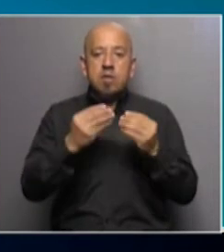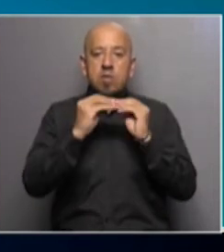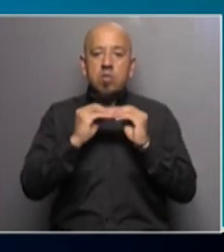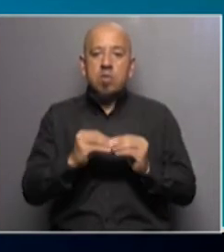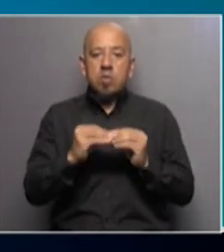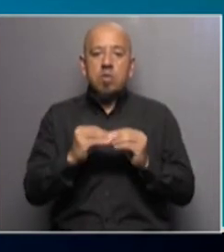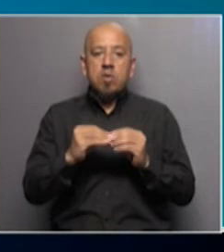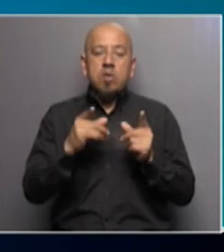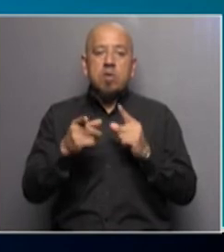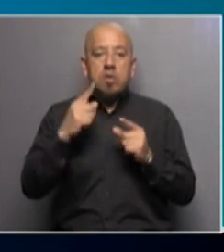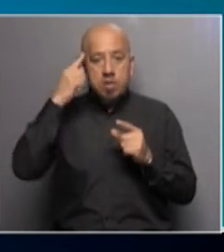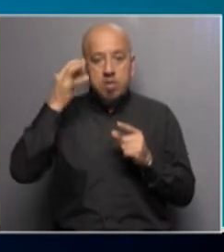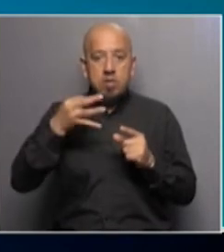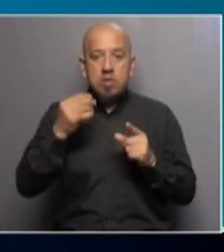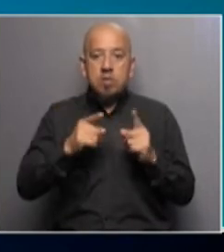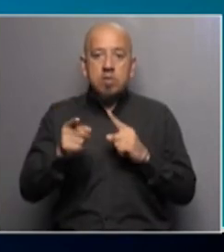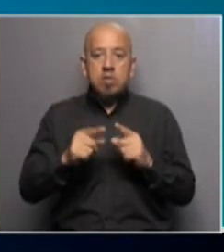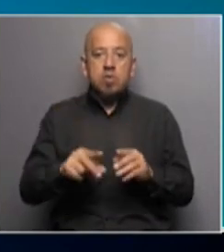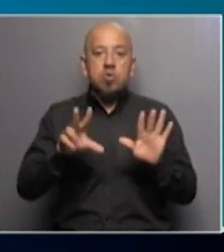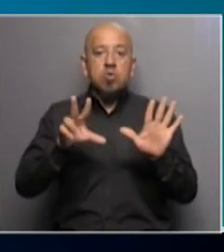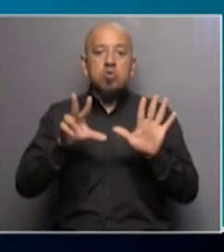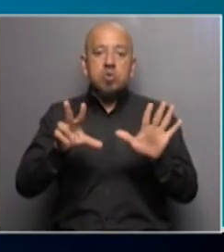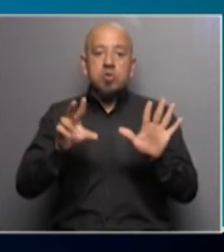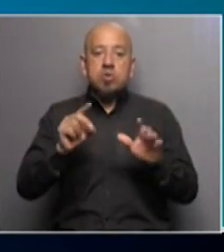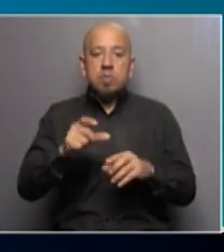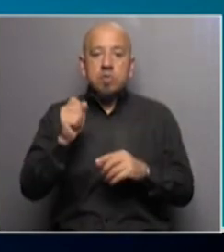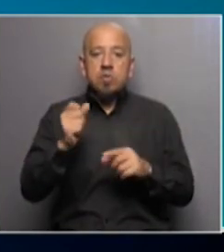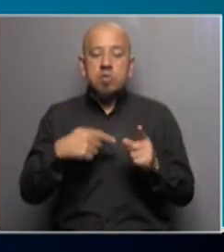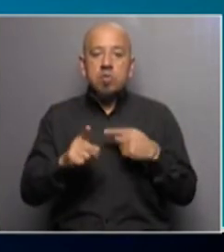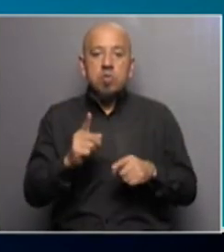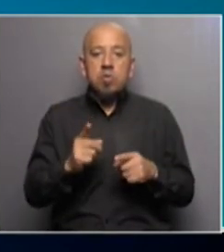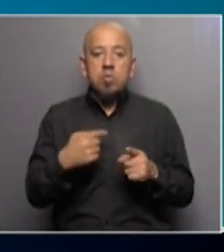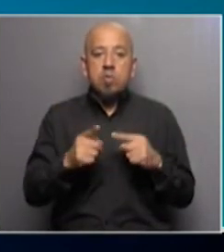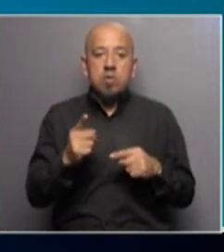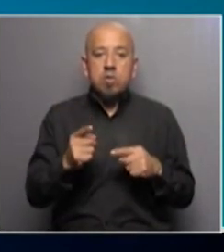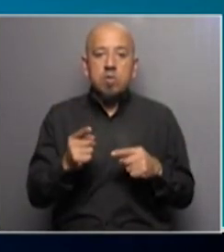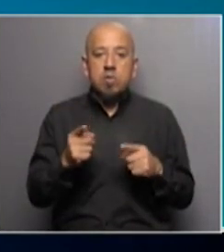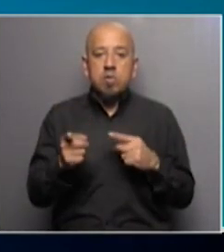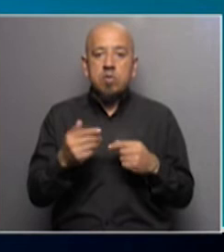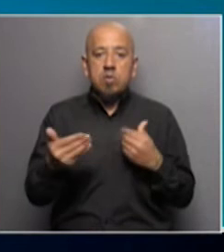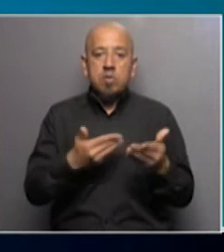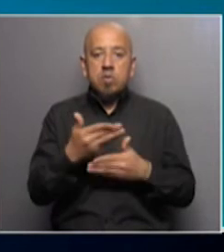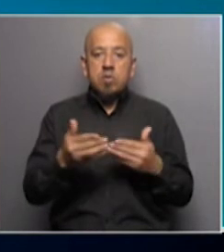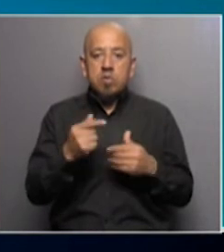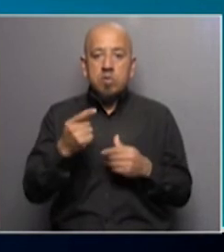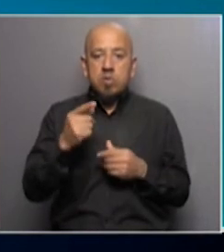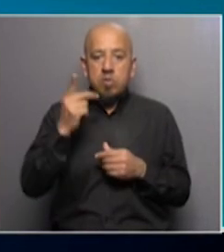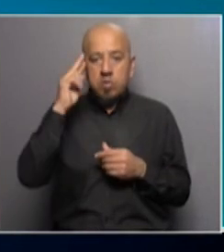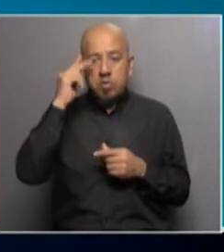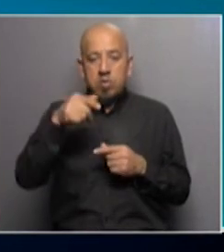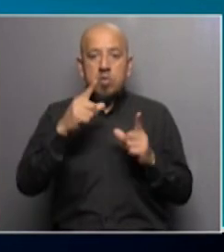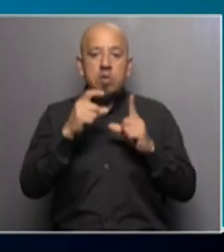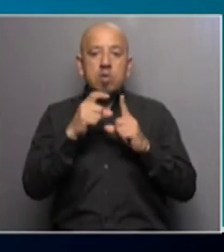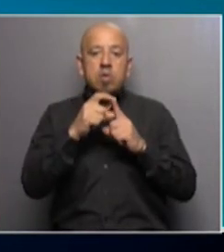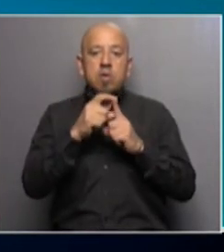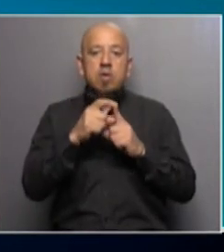refleja adecuadamente la realidad, no son 880 pesos, pero cuando vos mirás cómo triangula el tipo de cambio en Uruguay con Argentina, con el dólar,